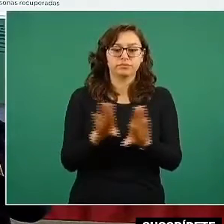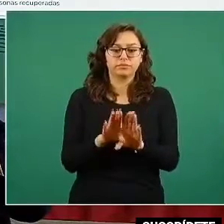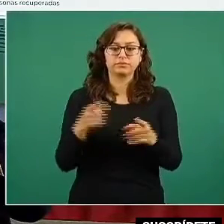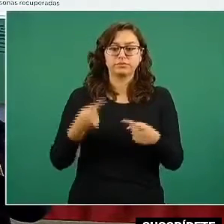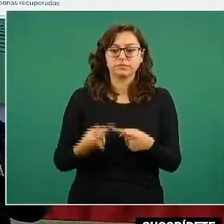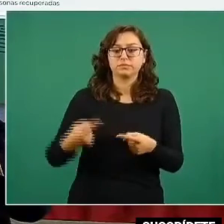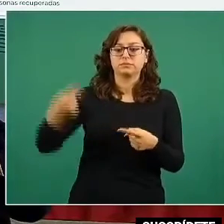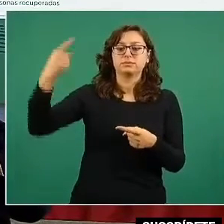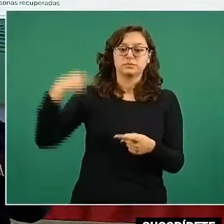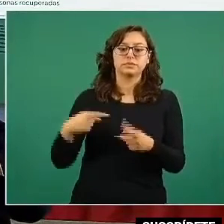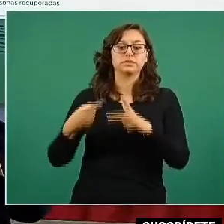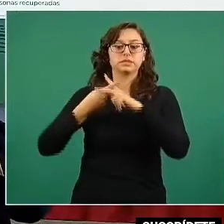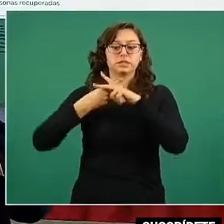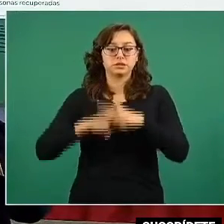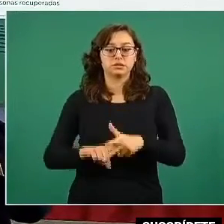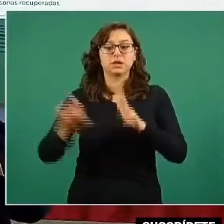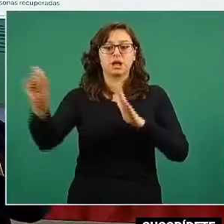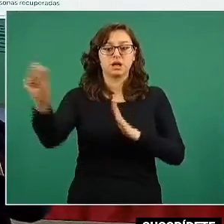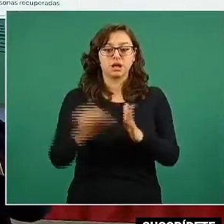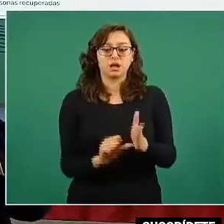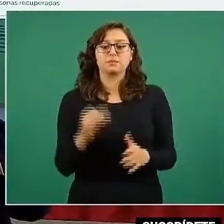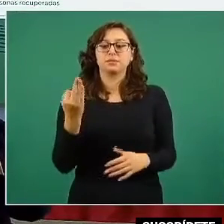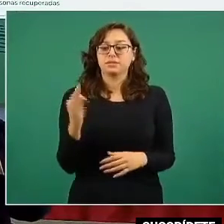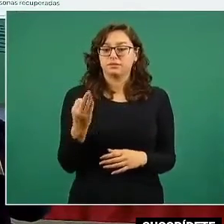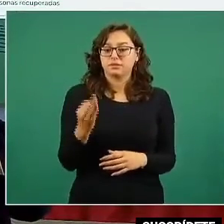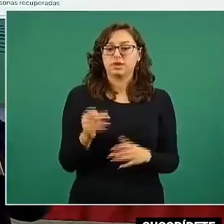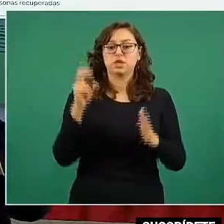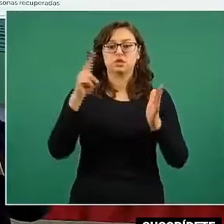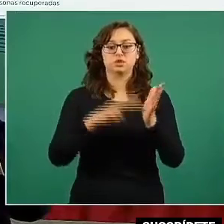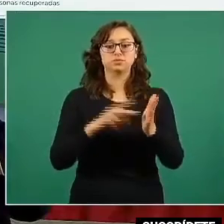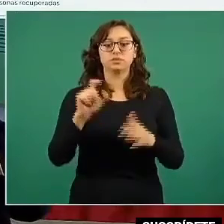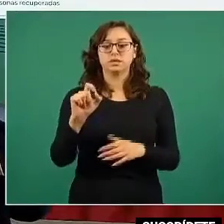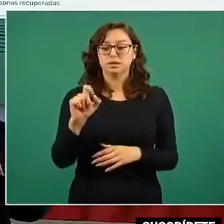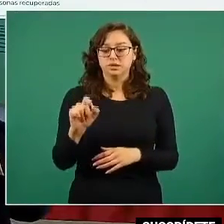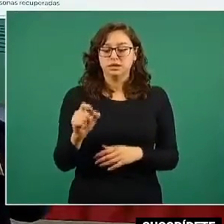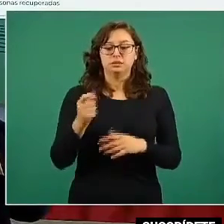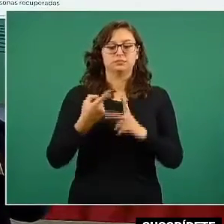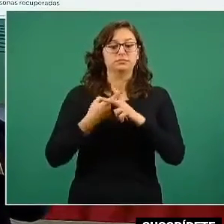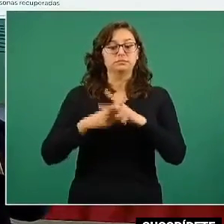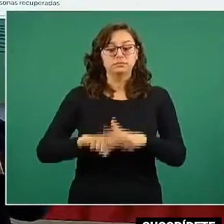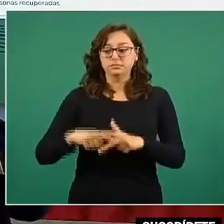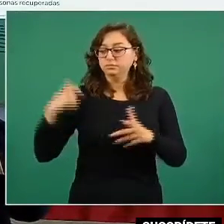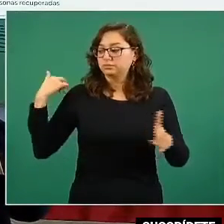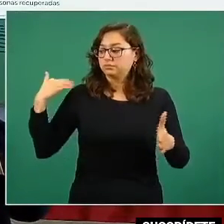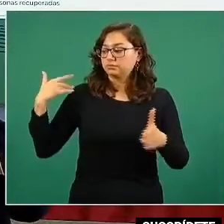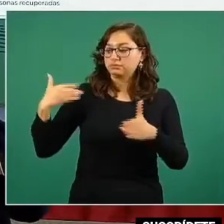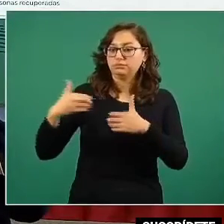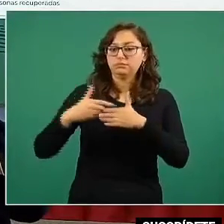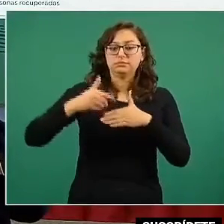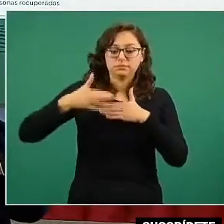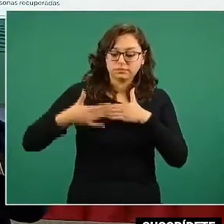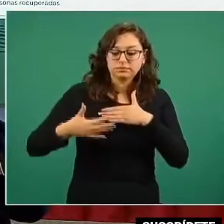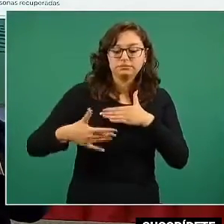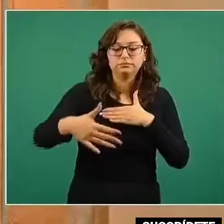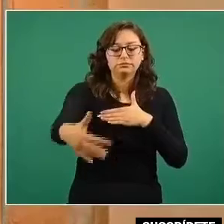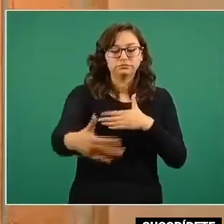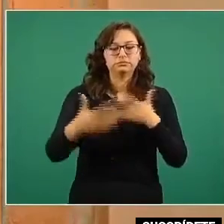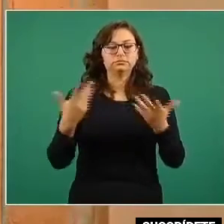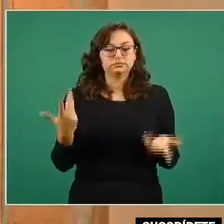esta inició en el mes de febrero del 2020 y cuál ha sido su actividad en los